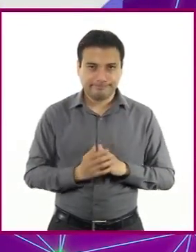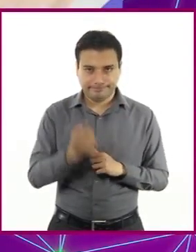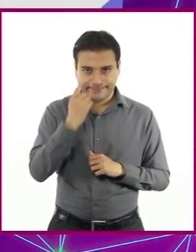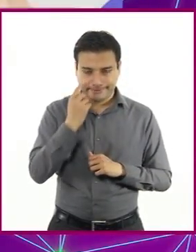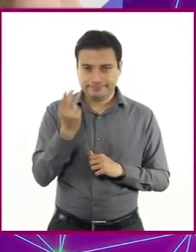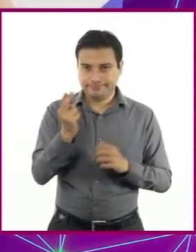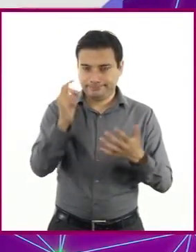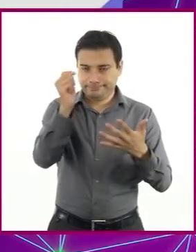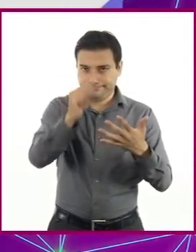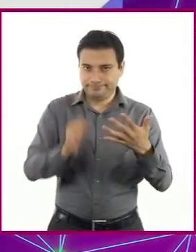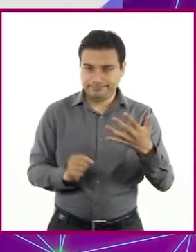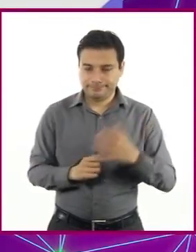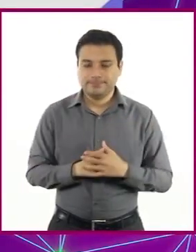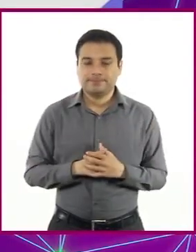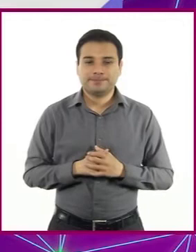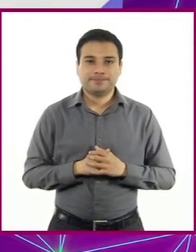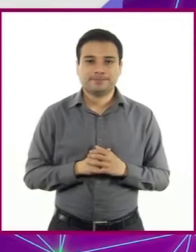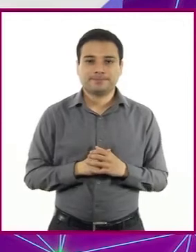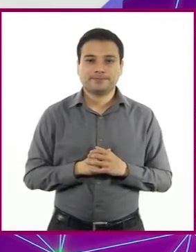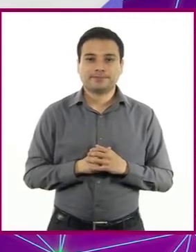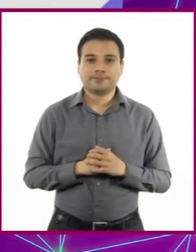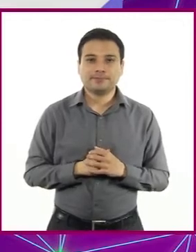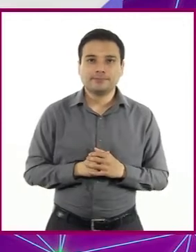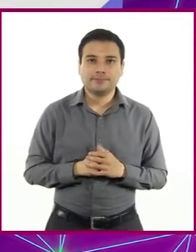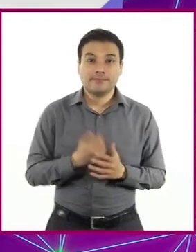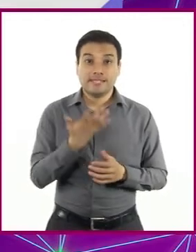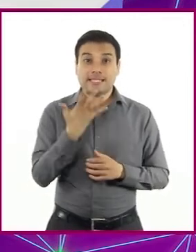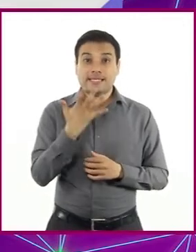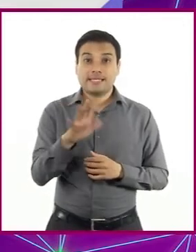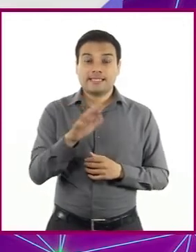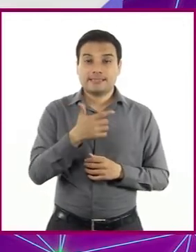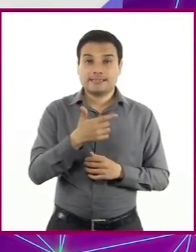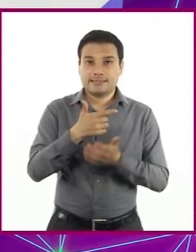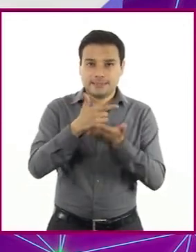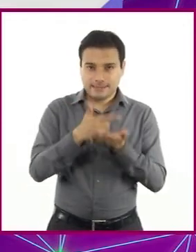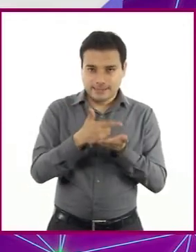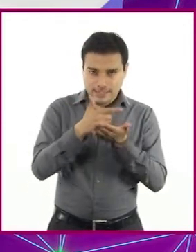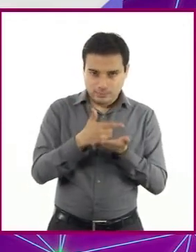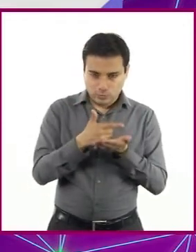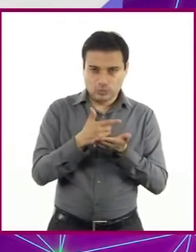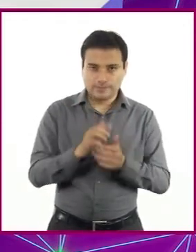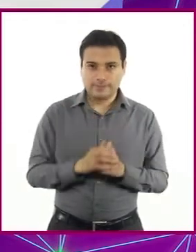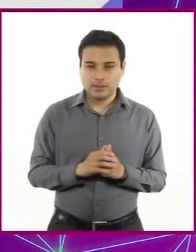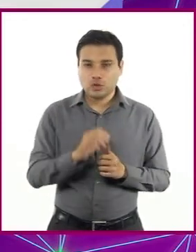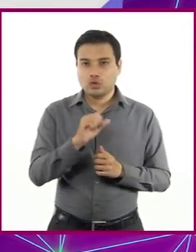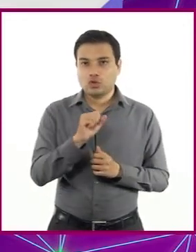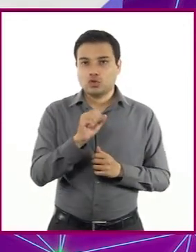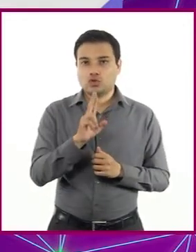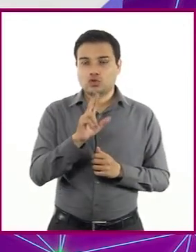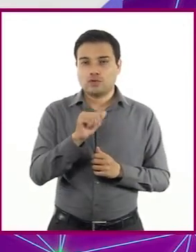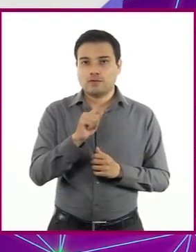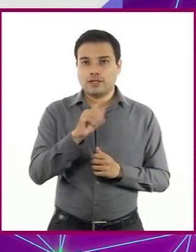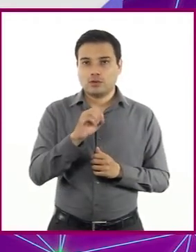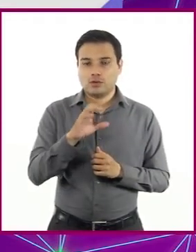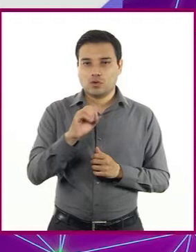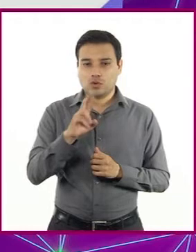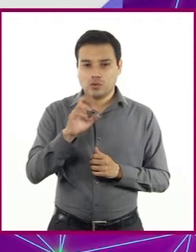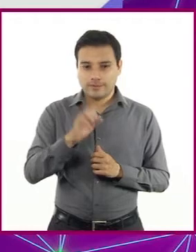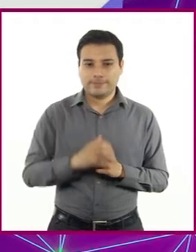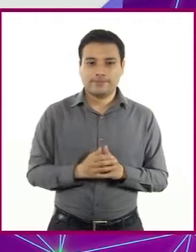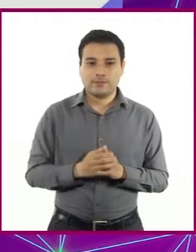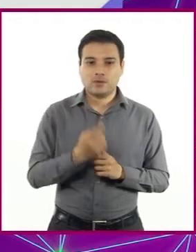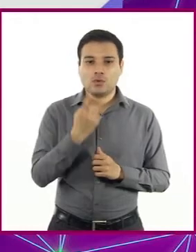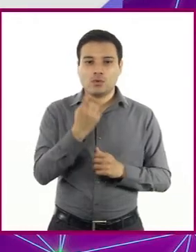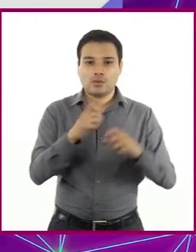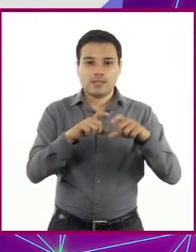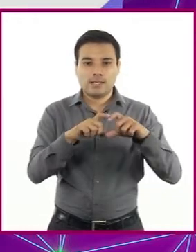Los materiales que utilizaremos son 10 gramos de sulfato de cobre, una lámina o granalla de zinc, un